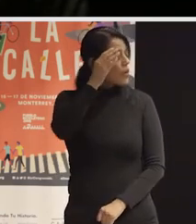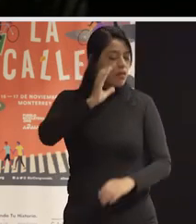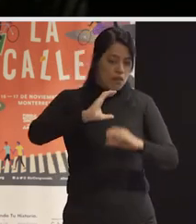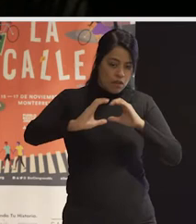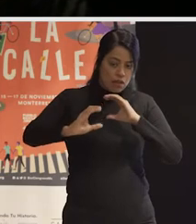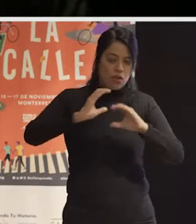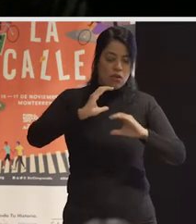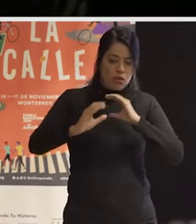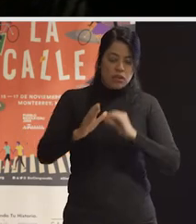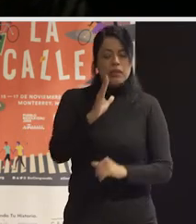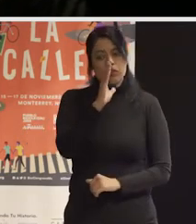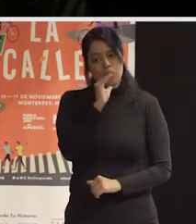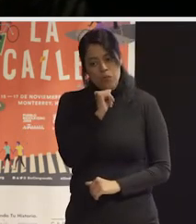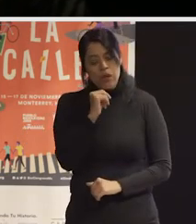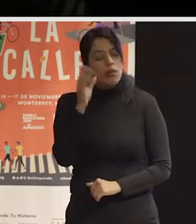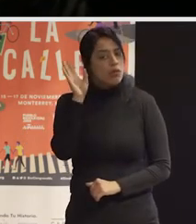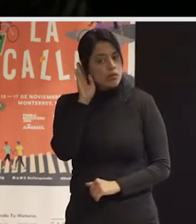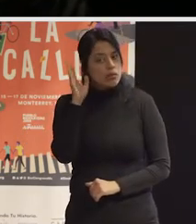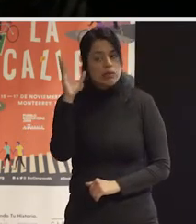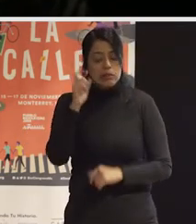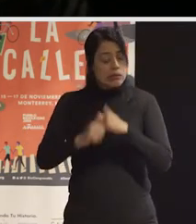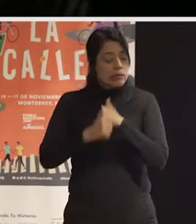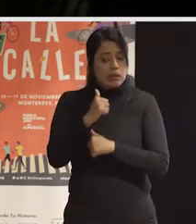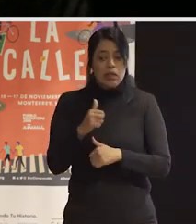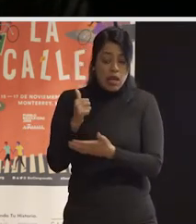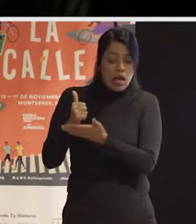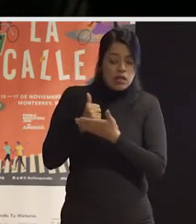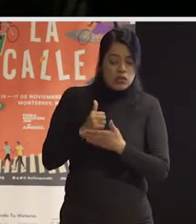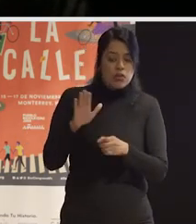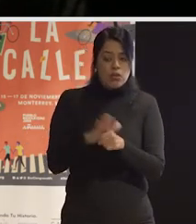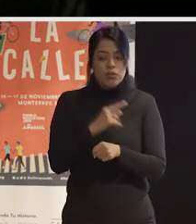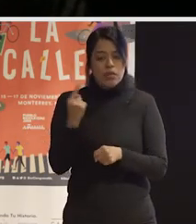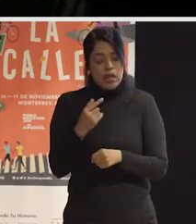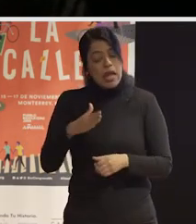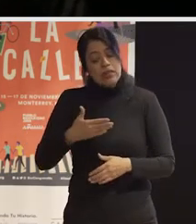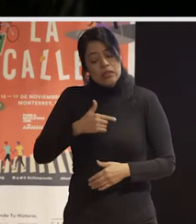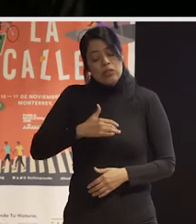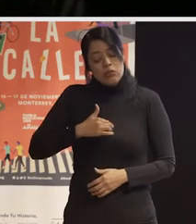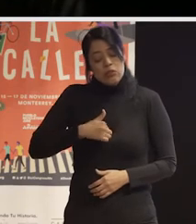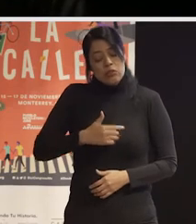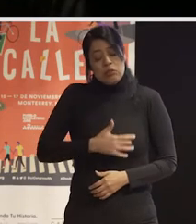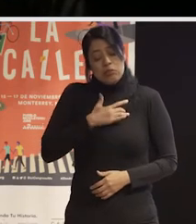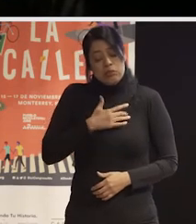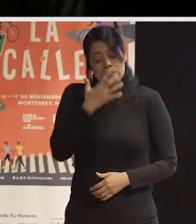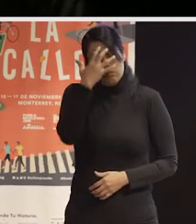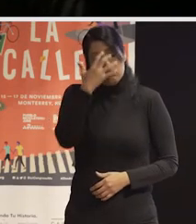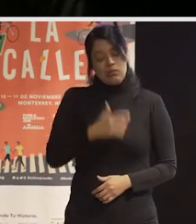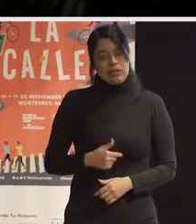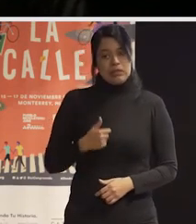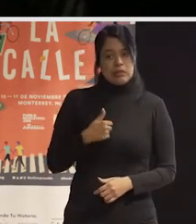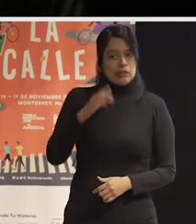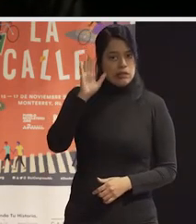comunicarme a decir no puedo no escucho ayúdame porque era antes vergonzoso no veo no escucho